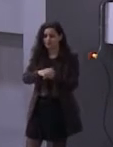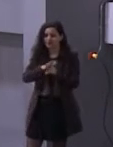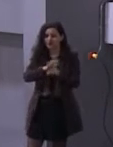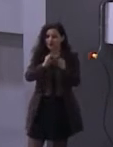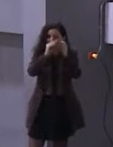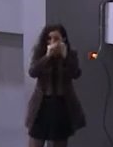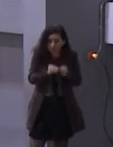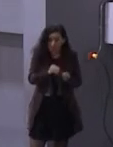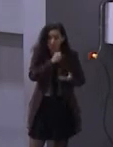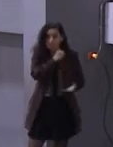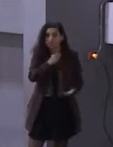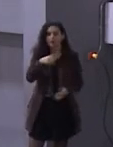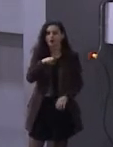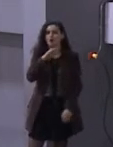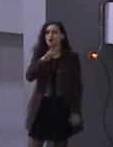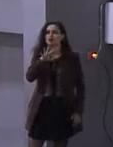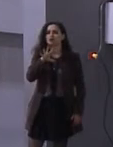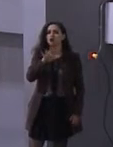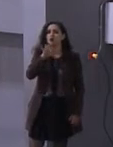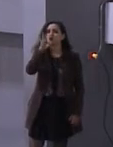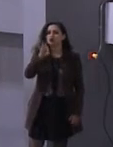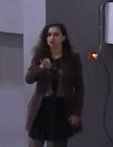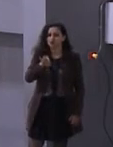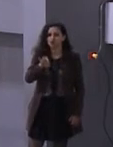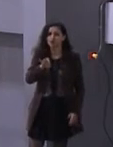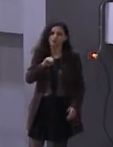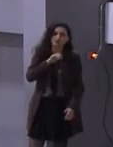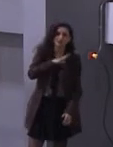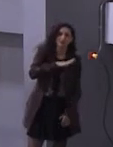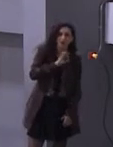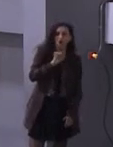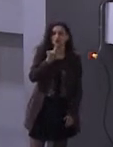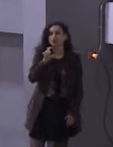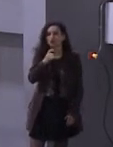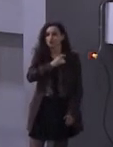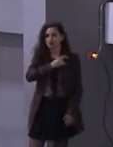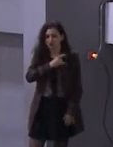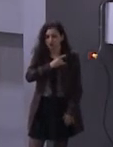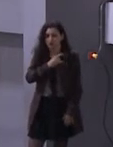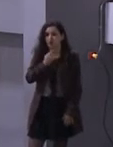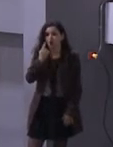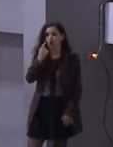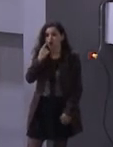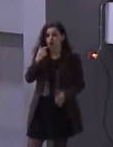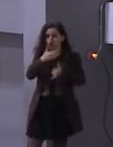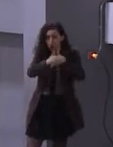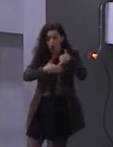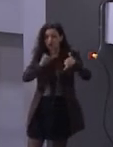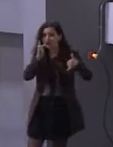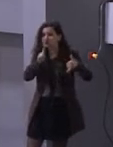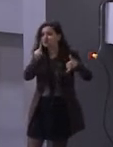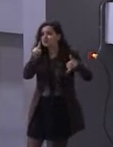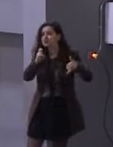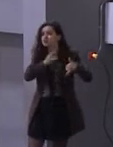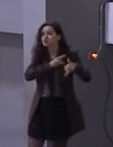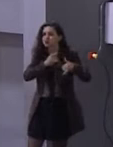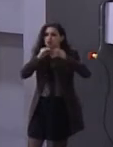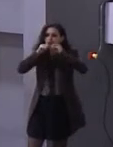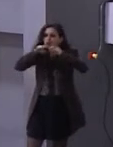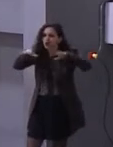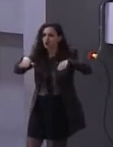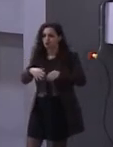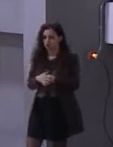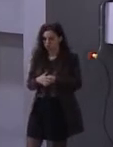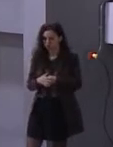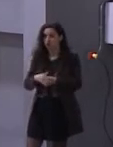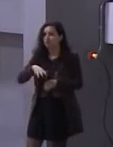concentra el 45% en 5 o 6 universidades de las 32 universidades públicas de Colombia. Entonces, la mayoría de recursos